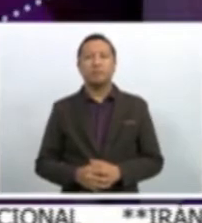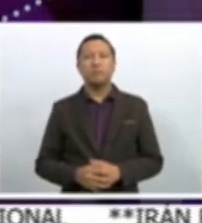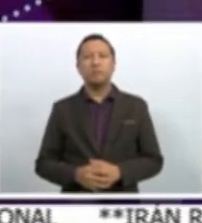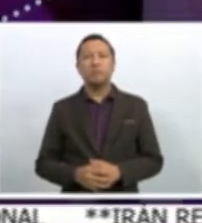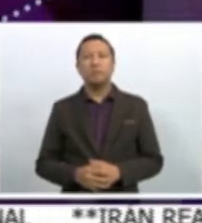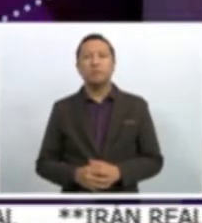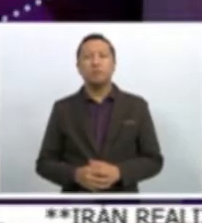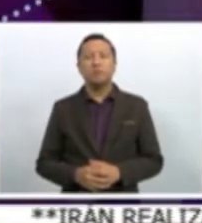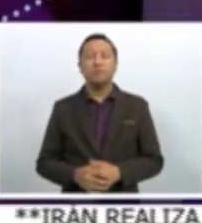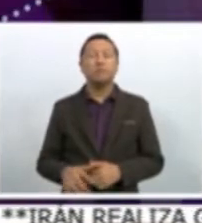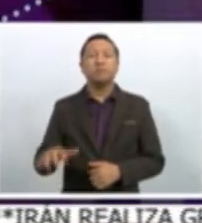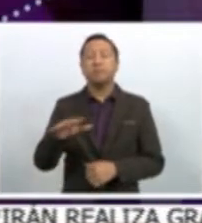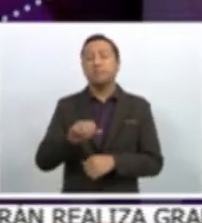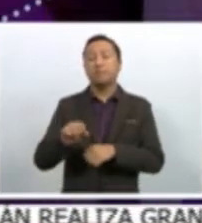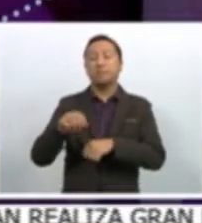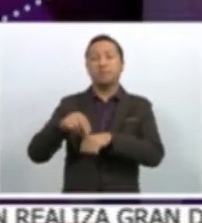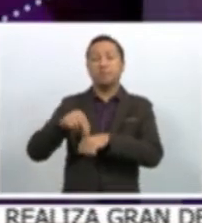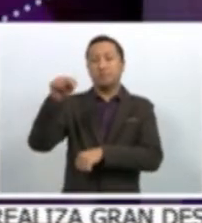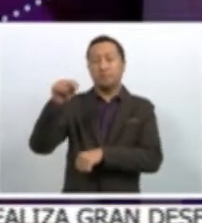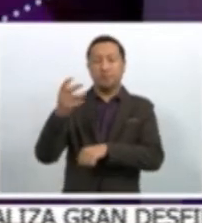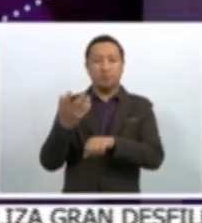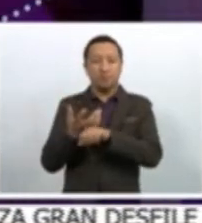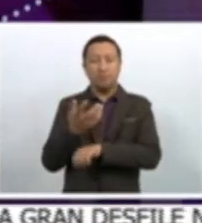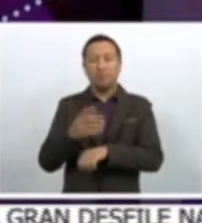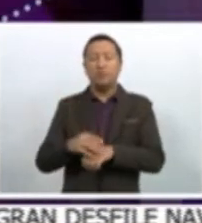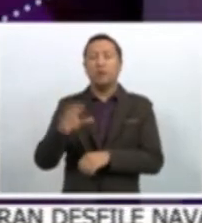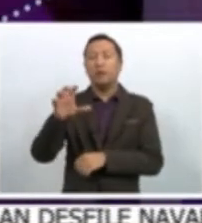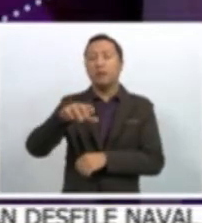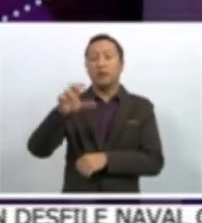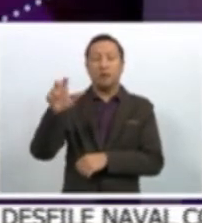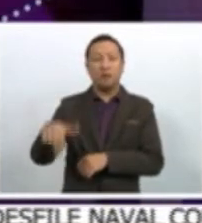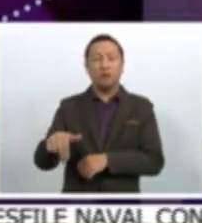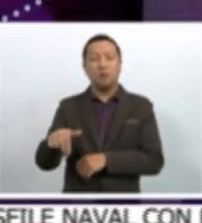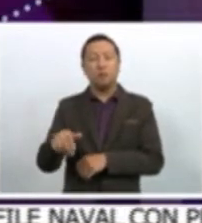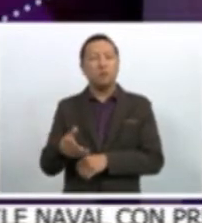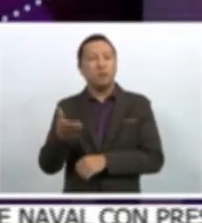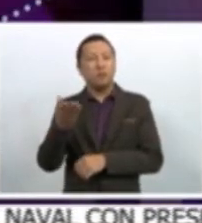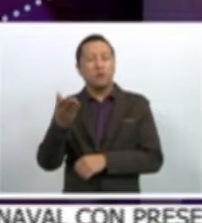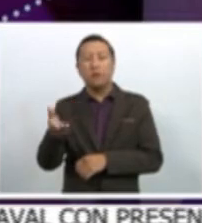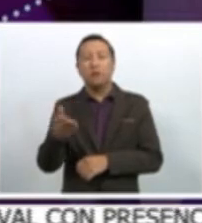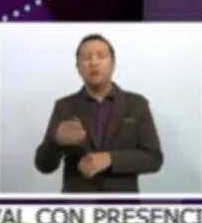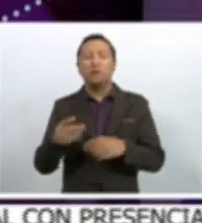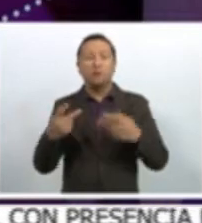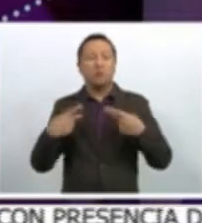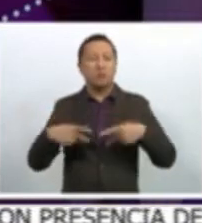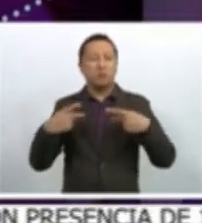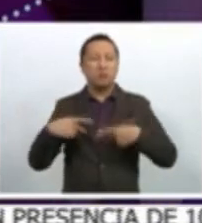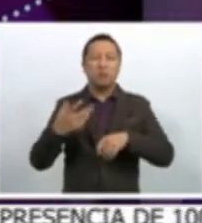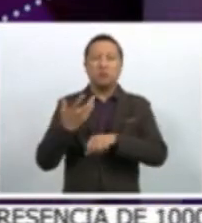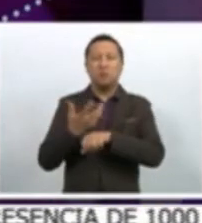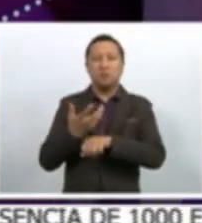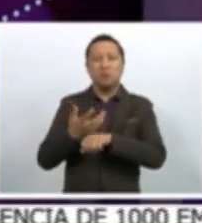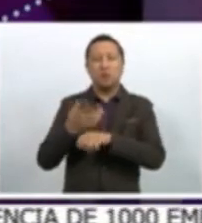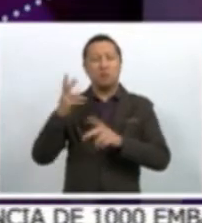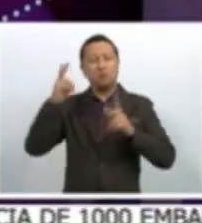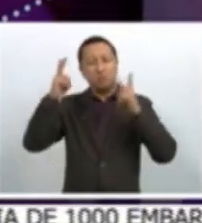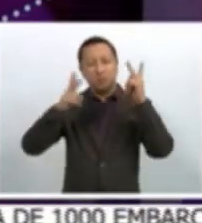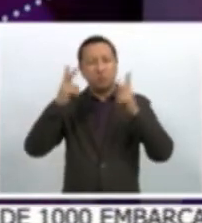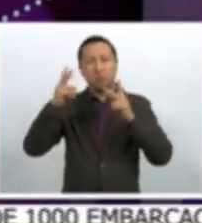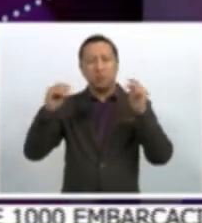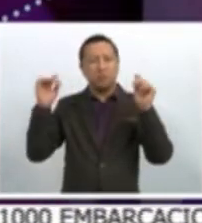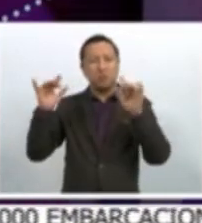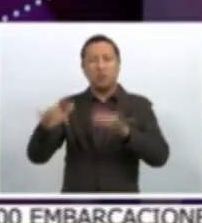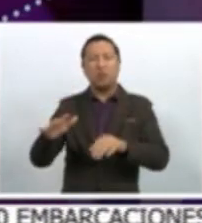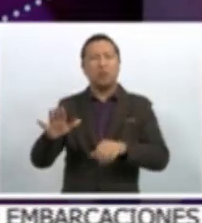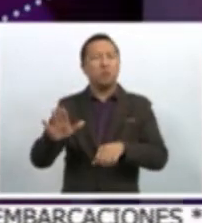del estado, le informo que el sector hotelero de Cancún tiene buenas expectativas en el flujo de visitantes norteamericanos debido al puente festivo de Acción